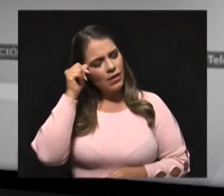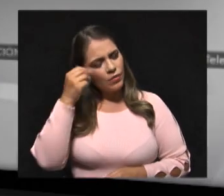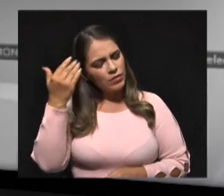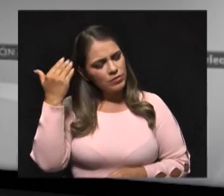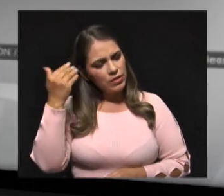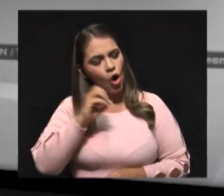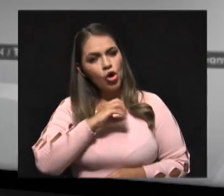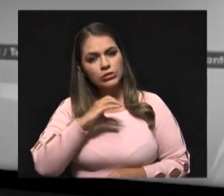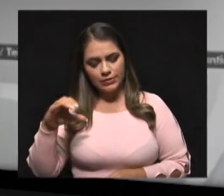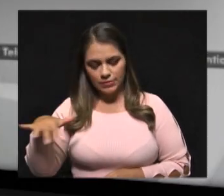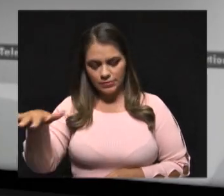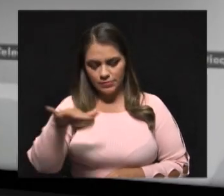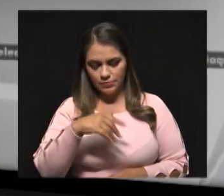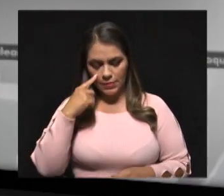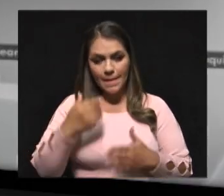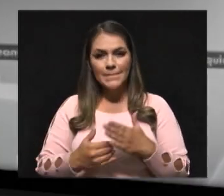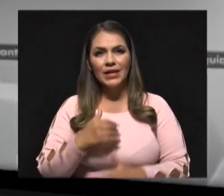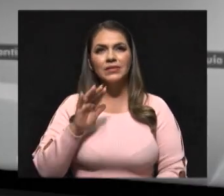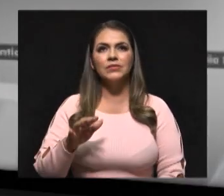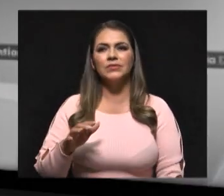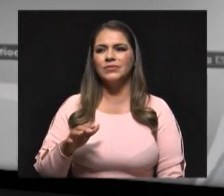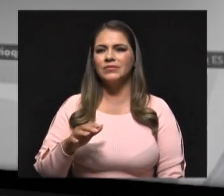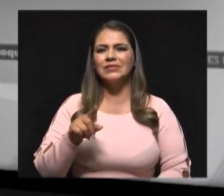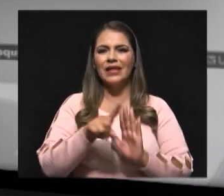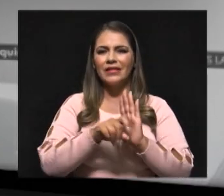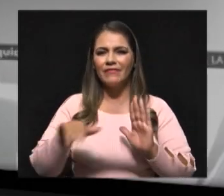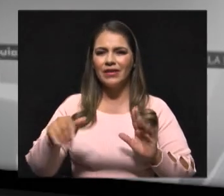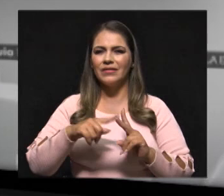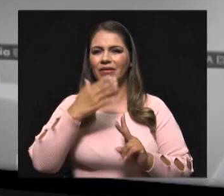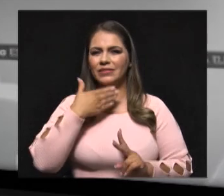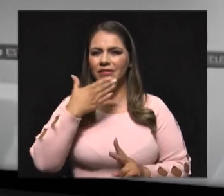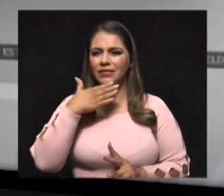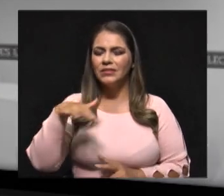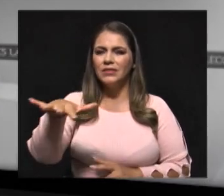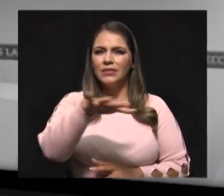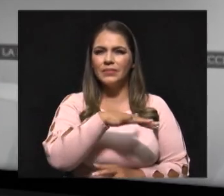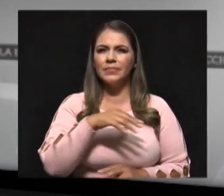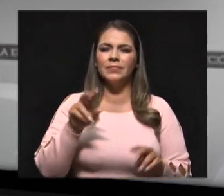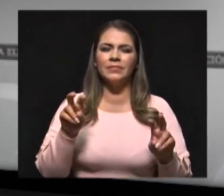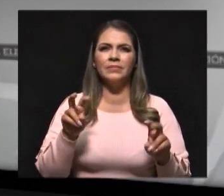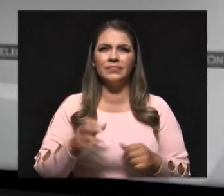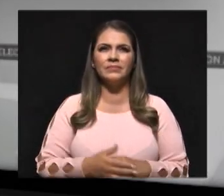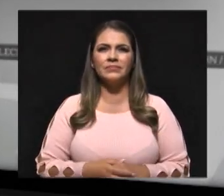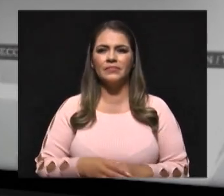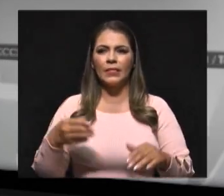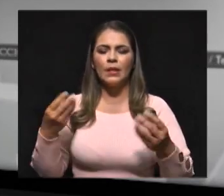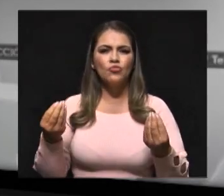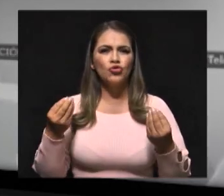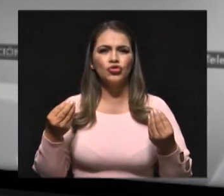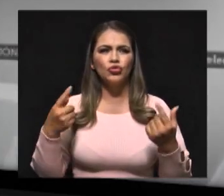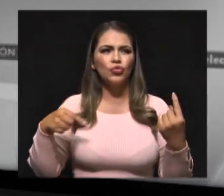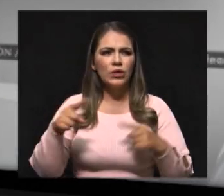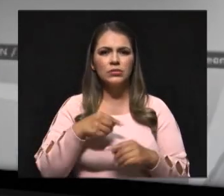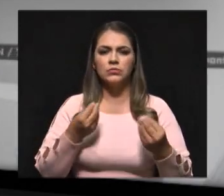ejemplo en el occidente cuando comenzó a salirse de control en santafé de antioquia san jerónimo todo está acceso de turistas pues la